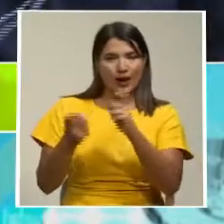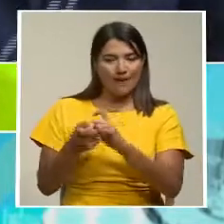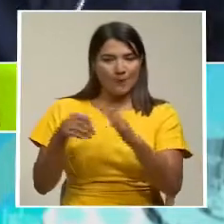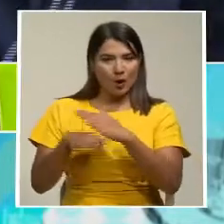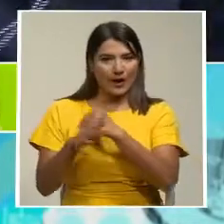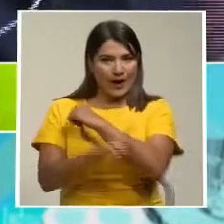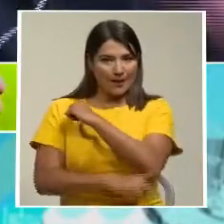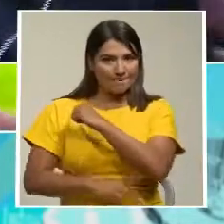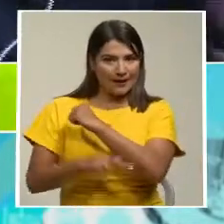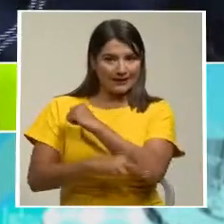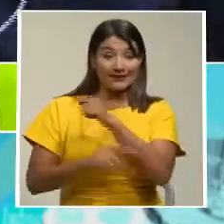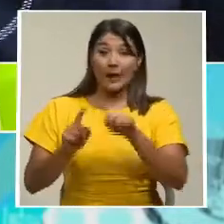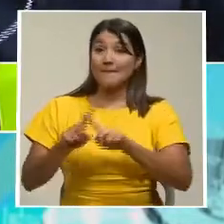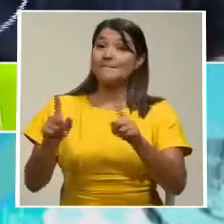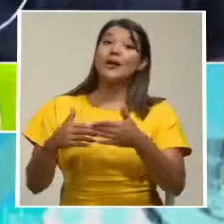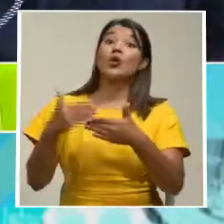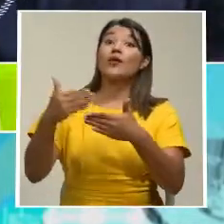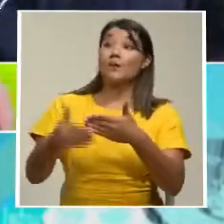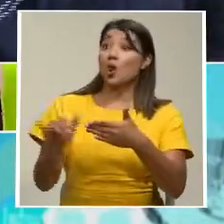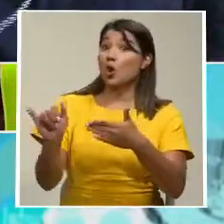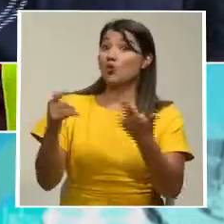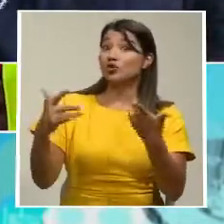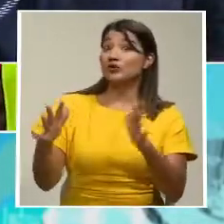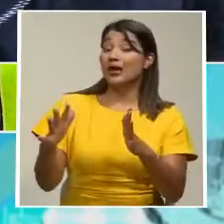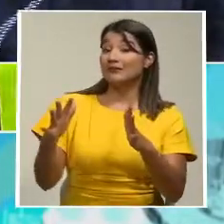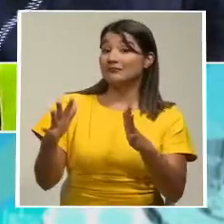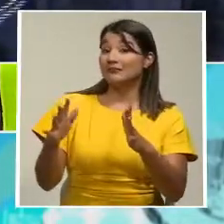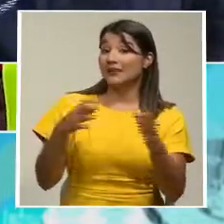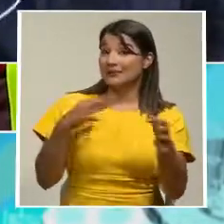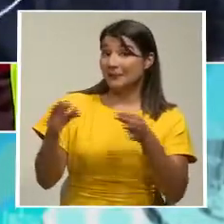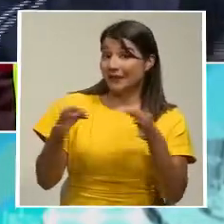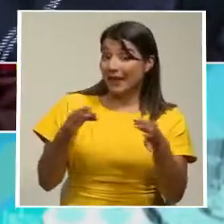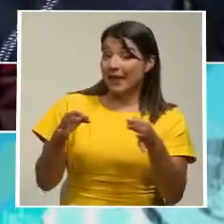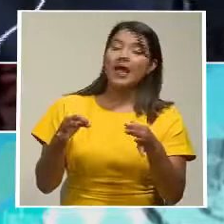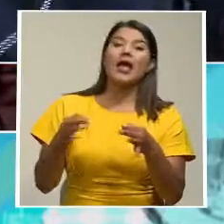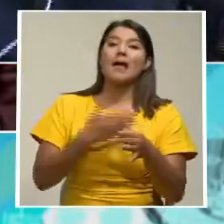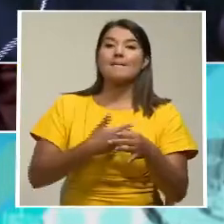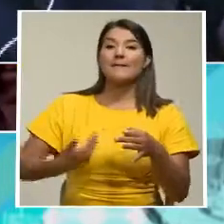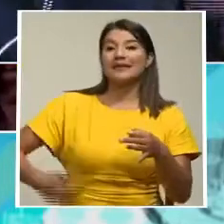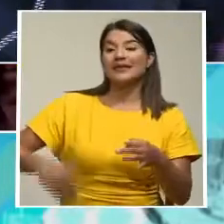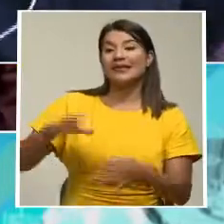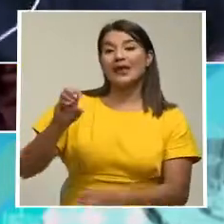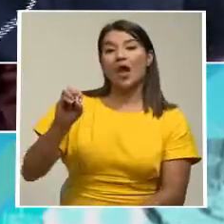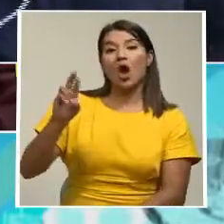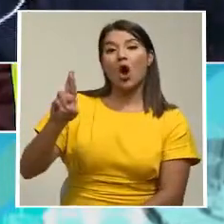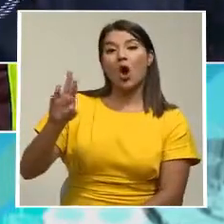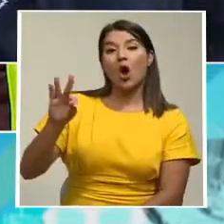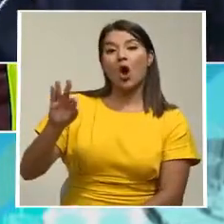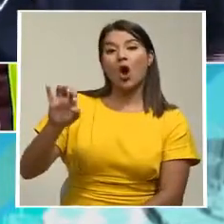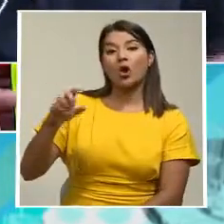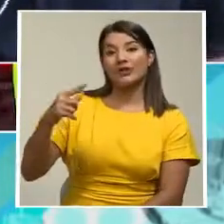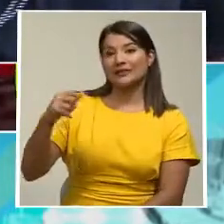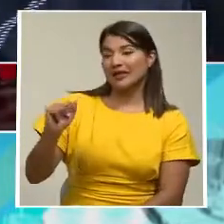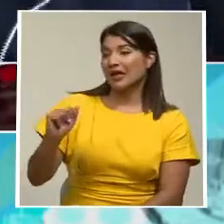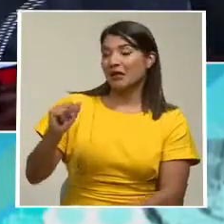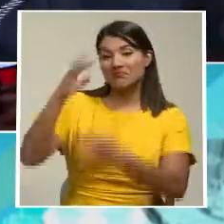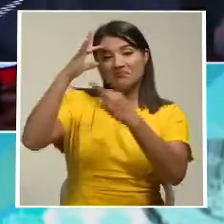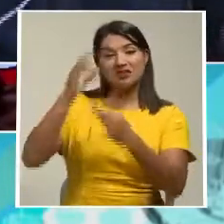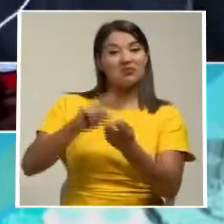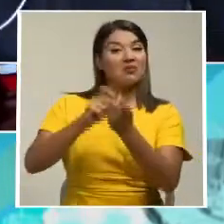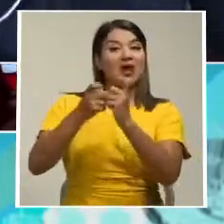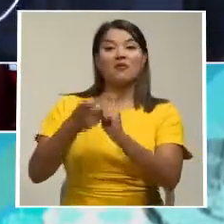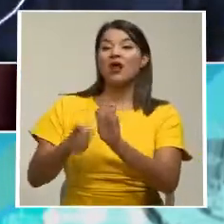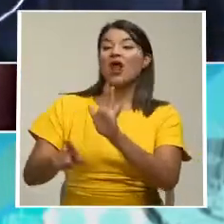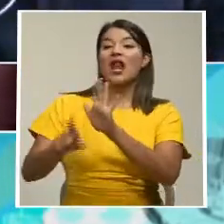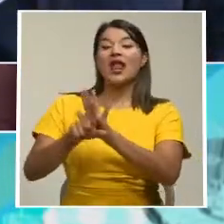país. Pero luego, como explicabas vos al principio, Ortega decidió lanzar por sus pistolas esta reforma a la seguridad social. Los empresarios